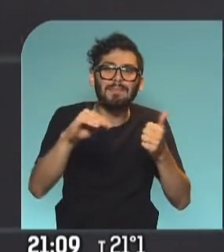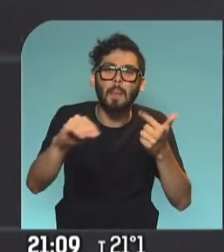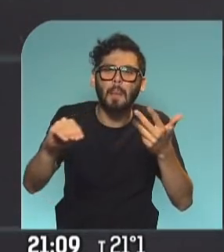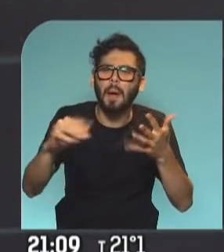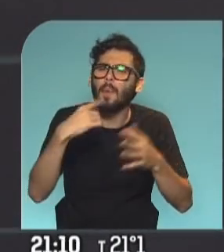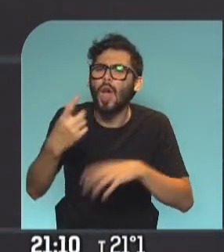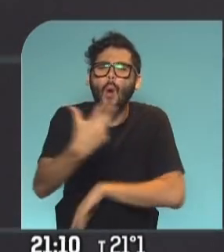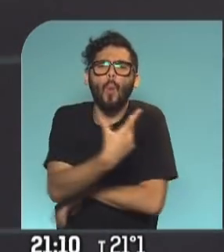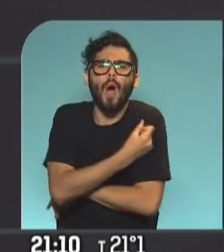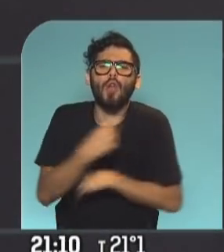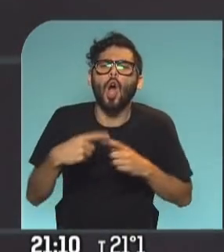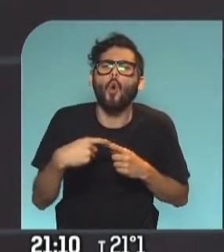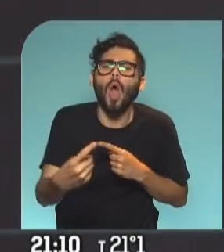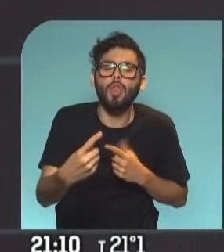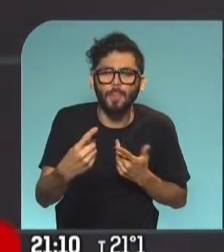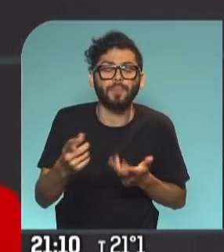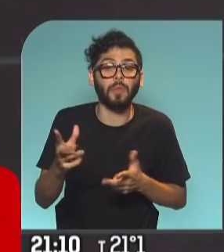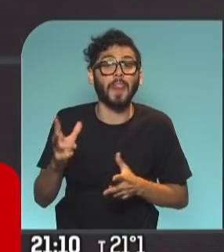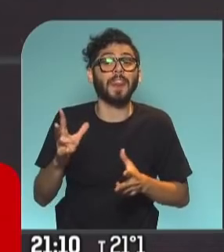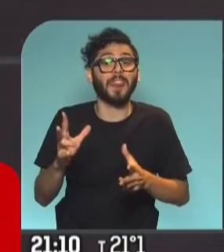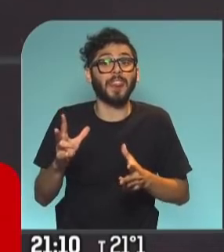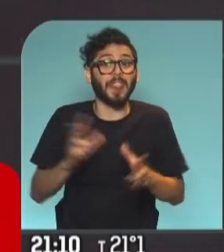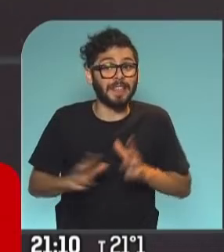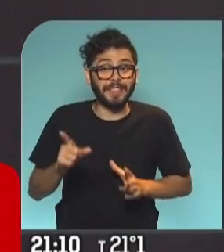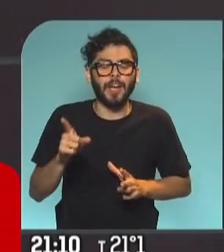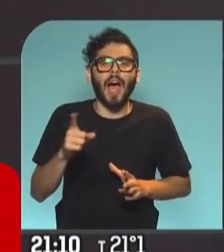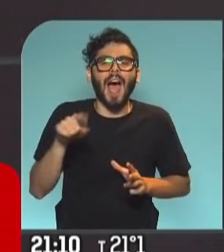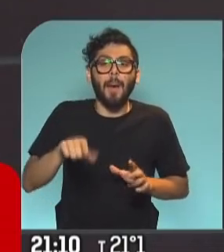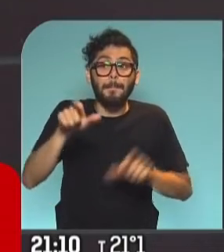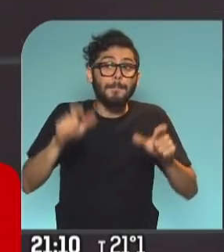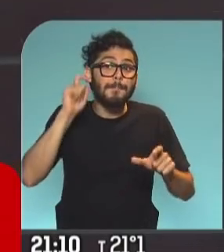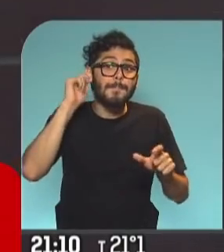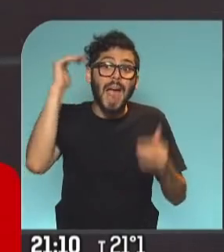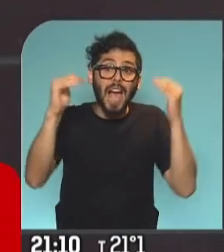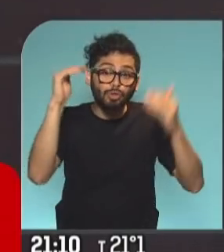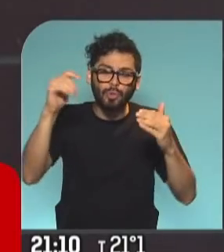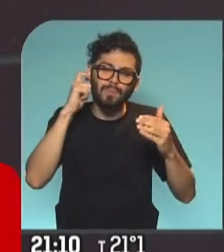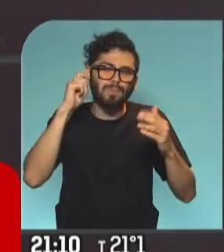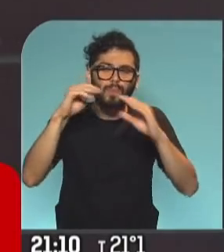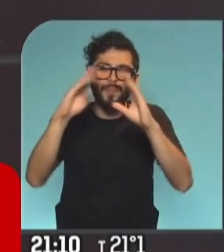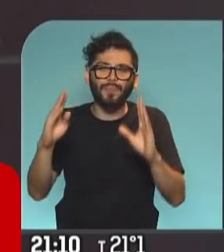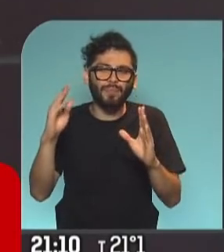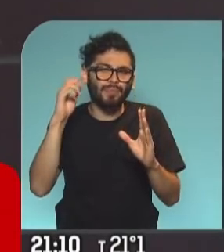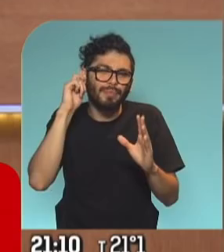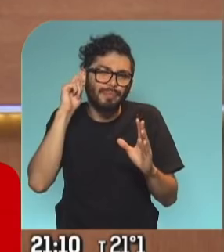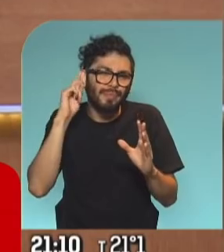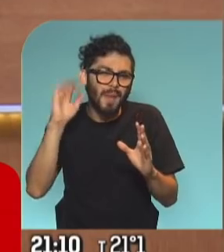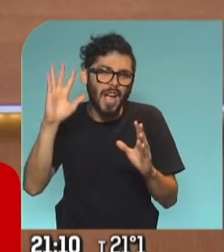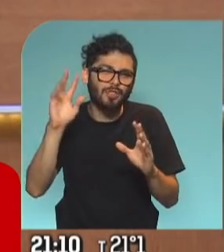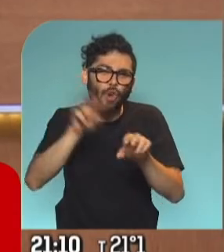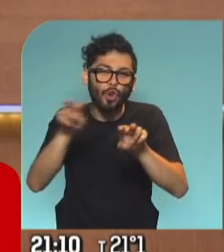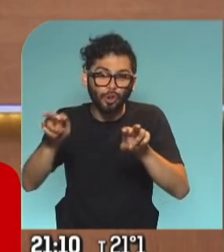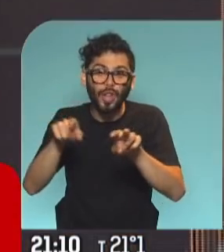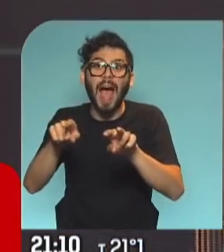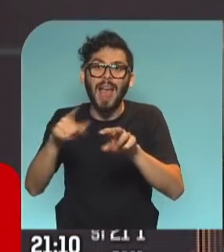a vacunar? Y ahora nos empiezan a vacunar a la gente de mayor edad, a los que están en los geriátricos, lo que serían nuestros geriátricos. El gran problema de Italia,